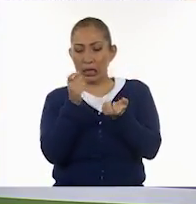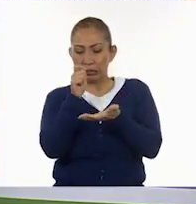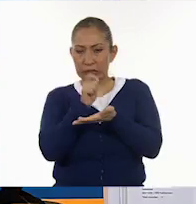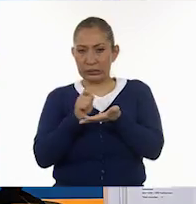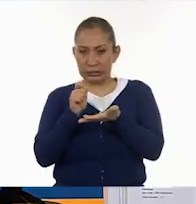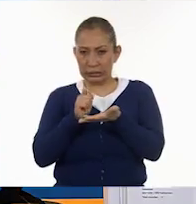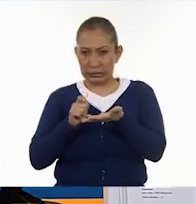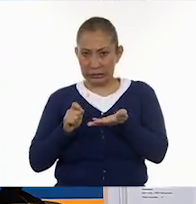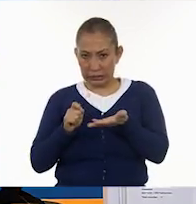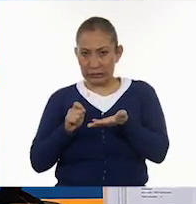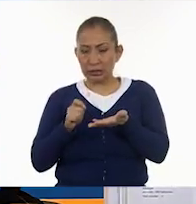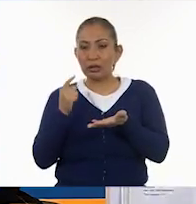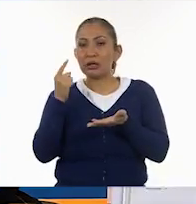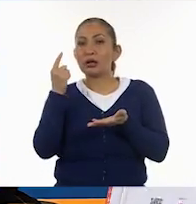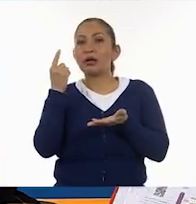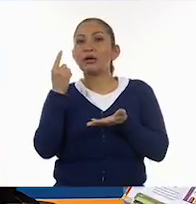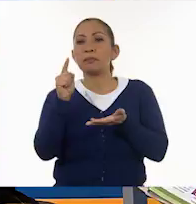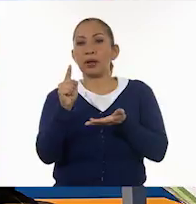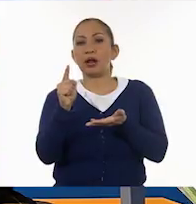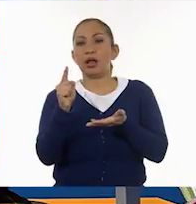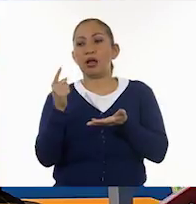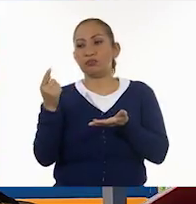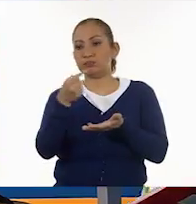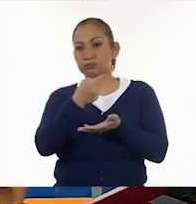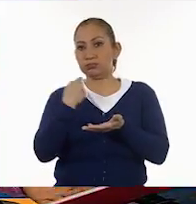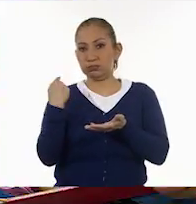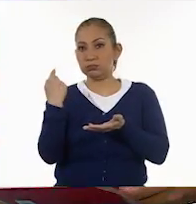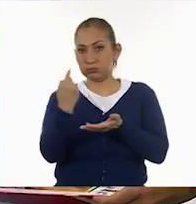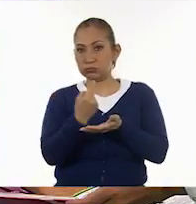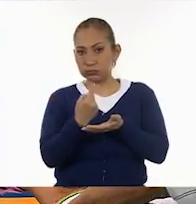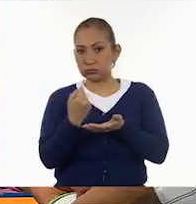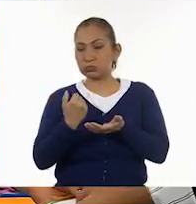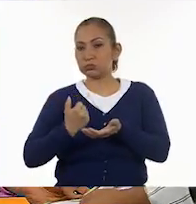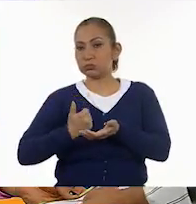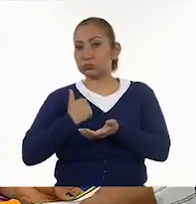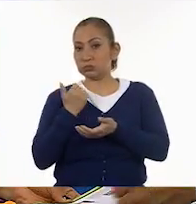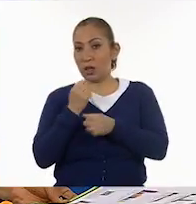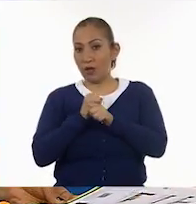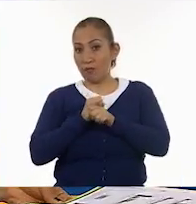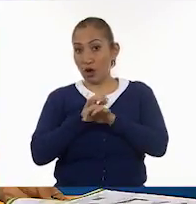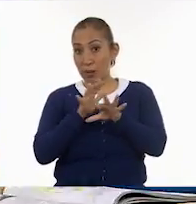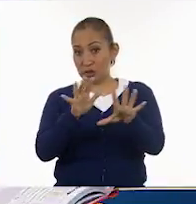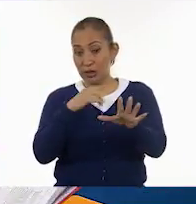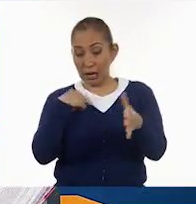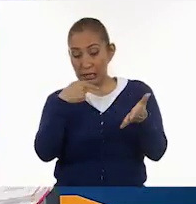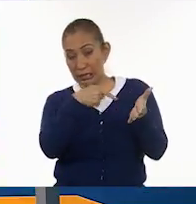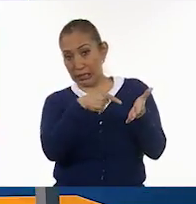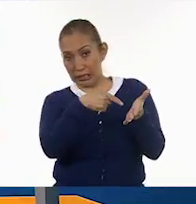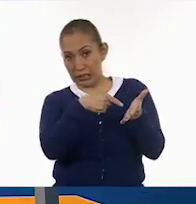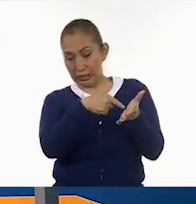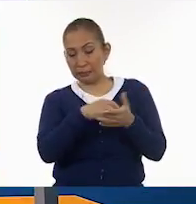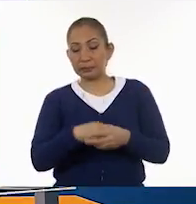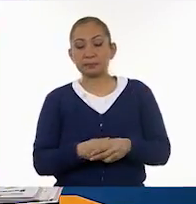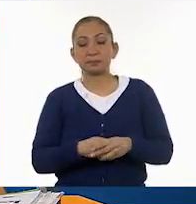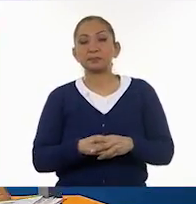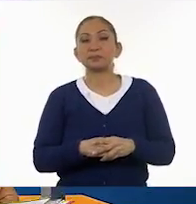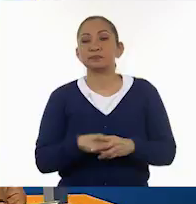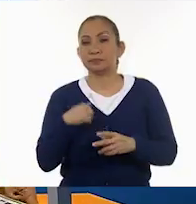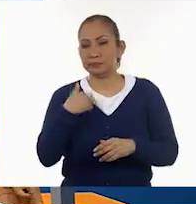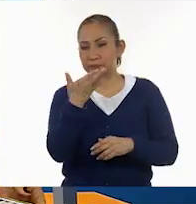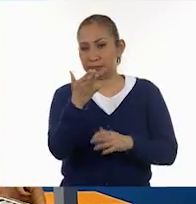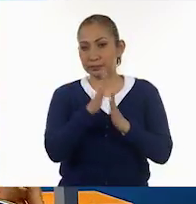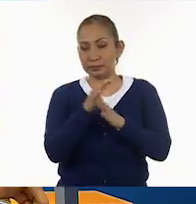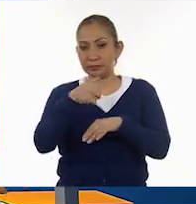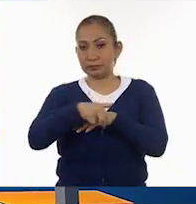también para nosotros aprovechar esta información que tenemos en la tabla. Entonces te voy a pedir